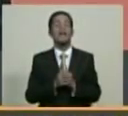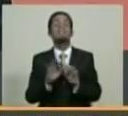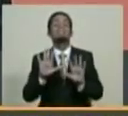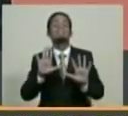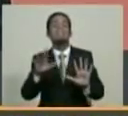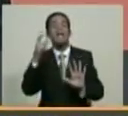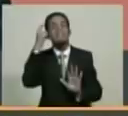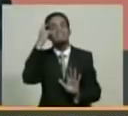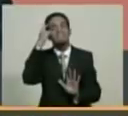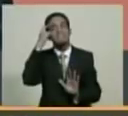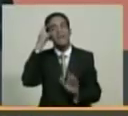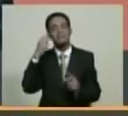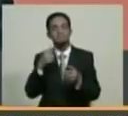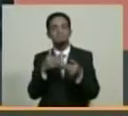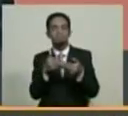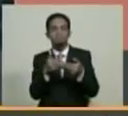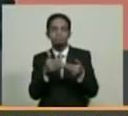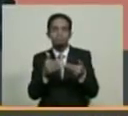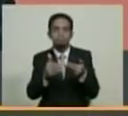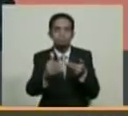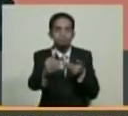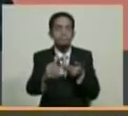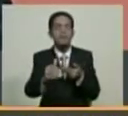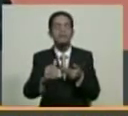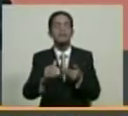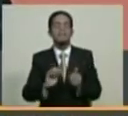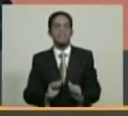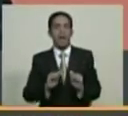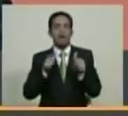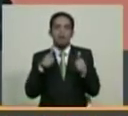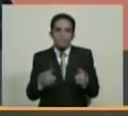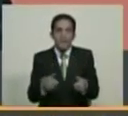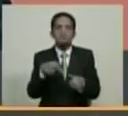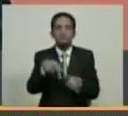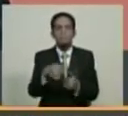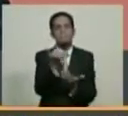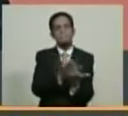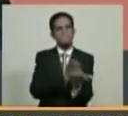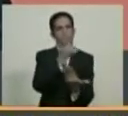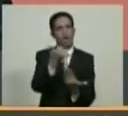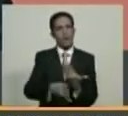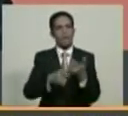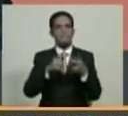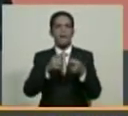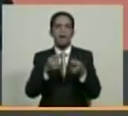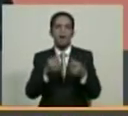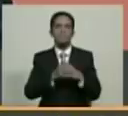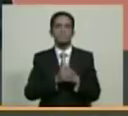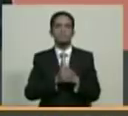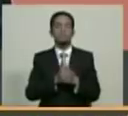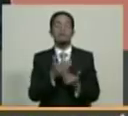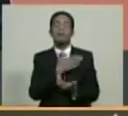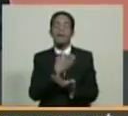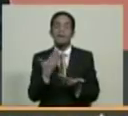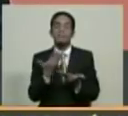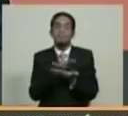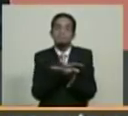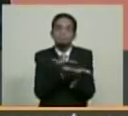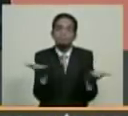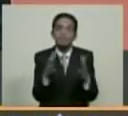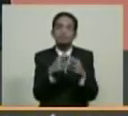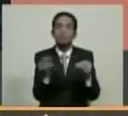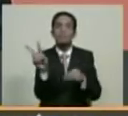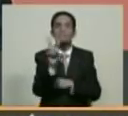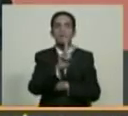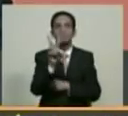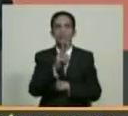del programa de recuperación, crecimiento y prosperidad económica. Y queremos compartir con toda Venezuela un